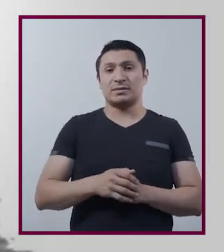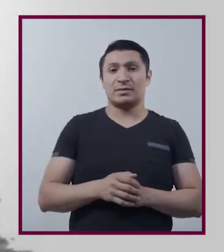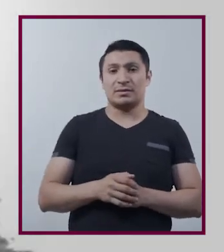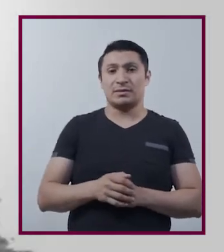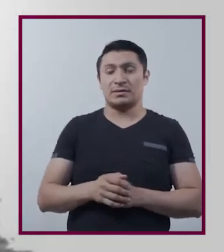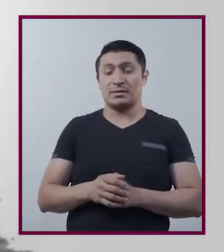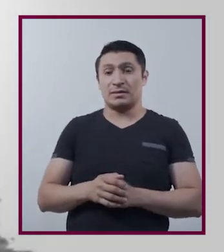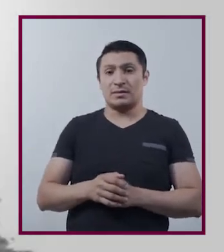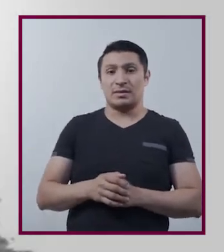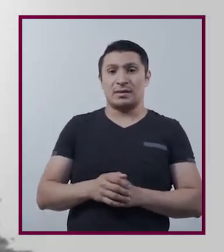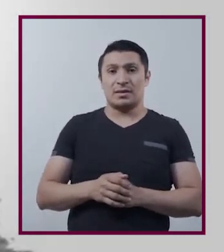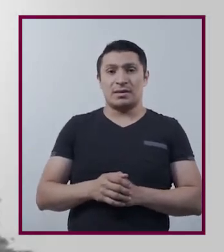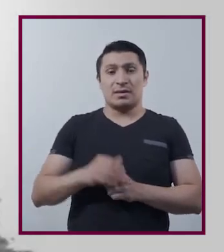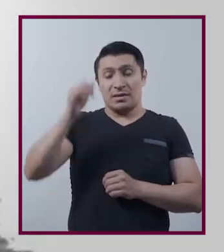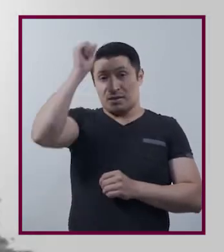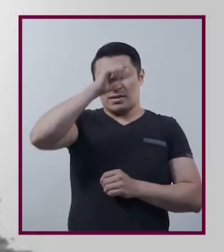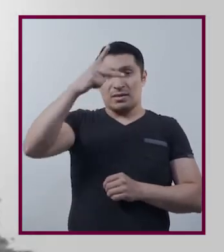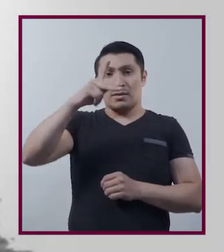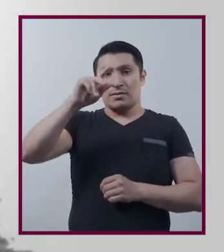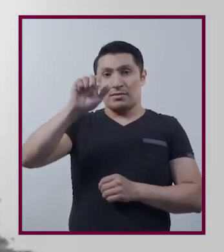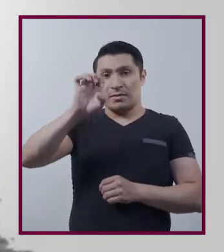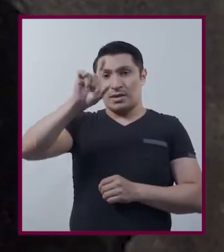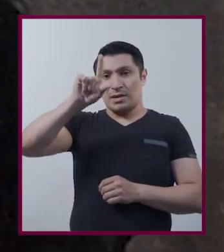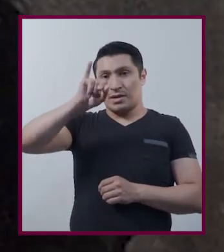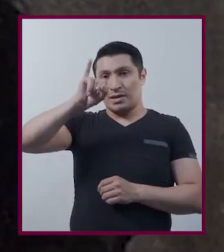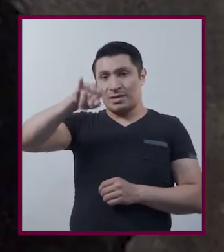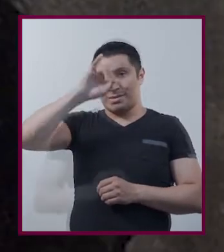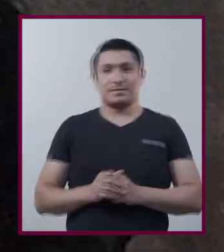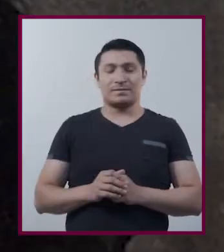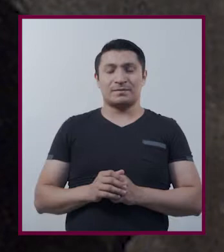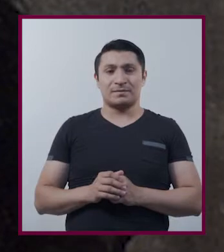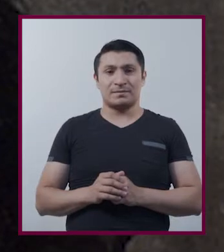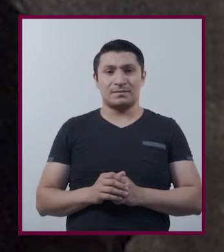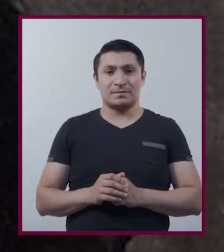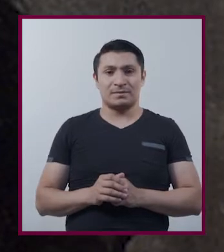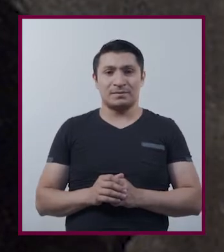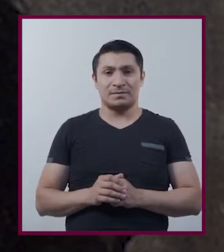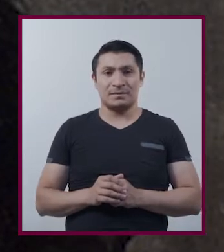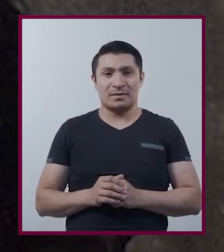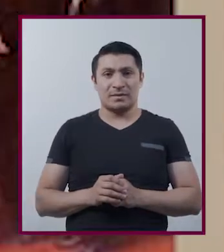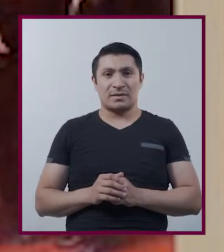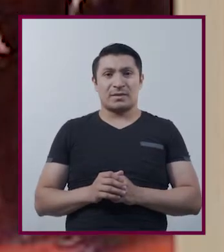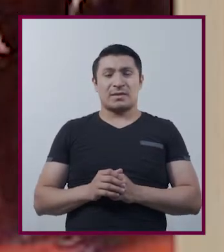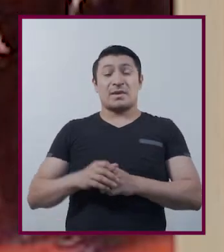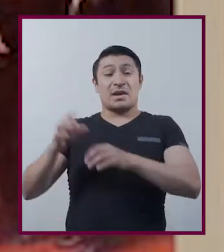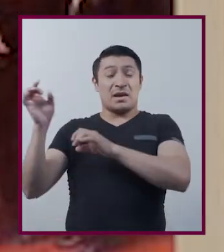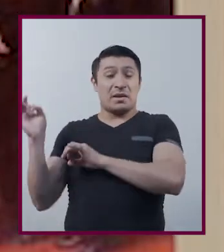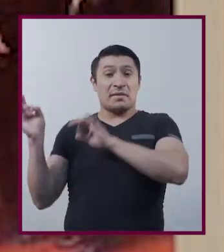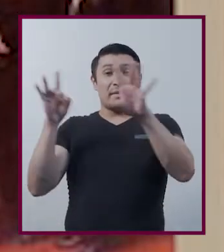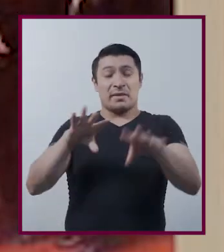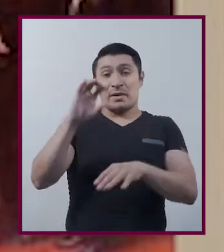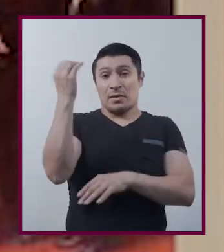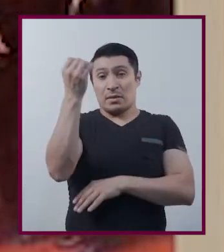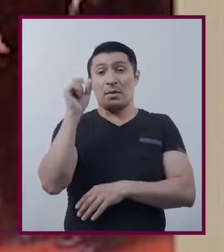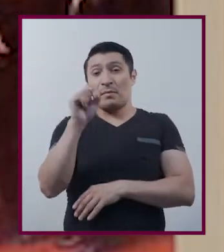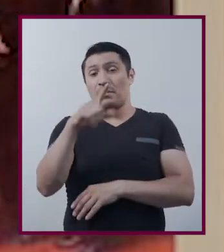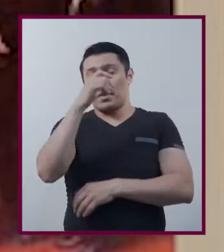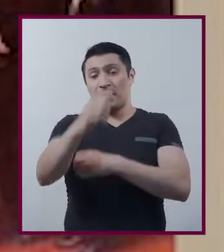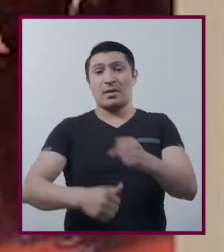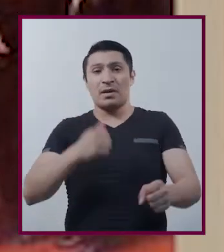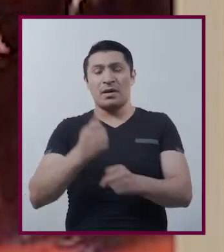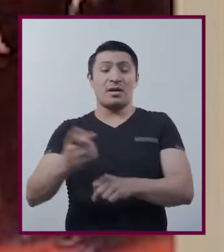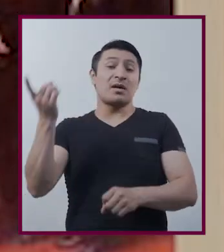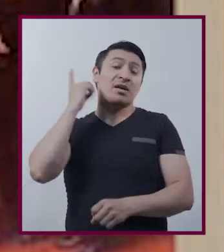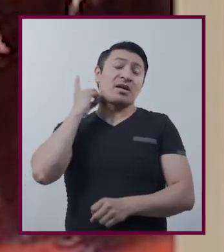José Mariana de Salas y el arzobispo de Puebla, Pelagio Antonio de la Bastida. La regencia envió en octubre de